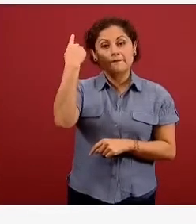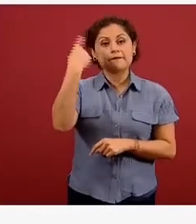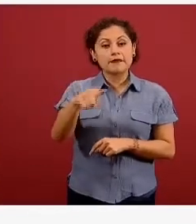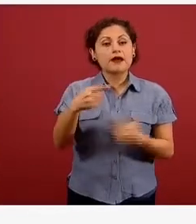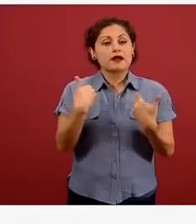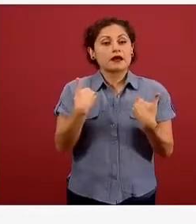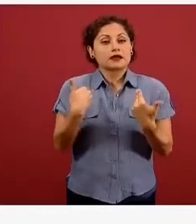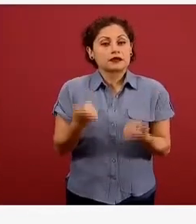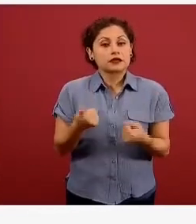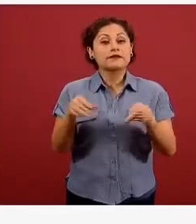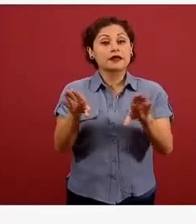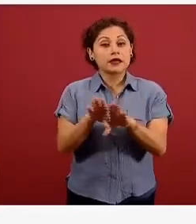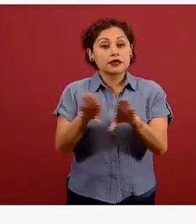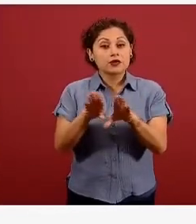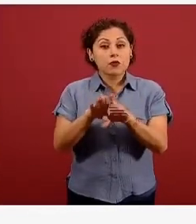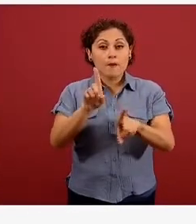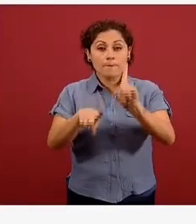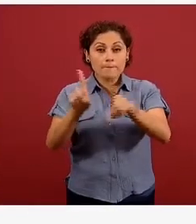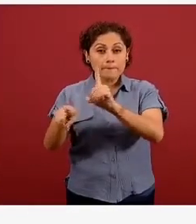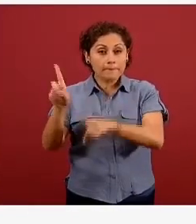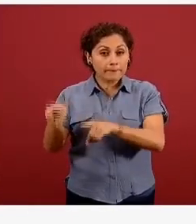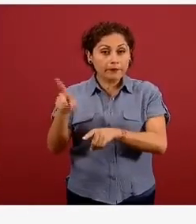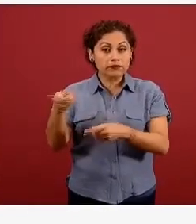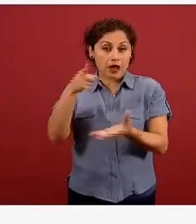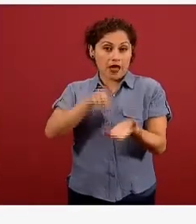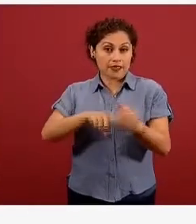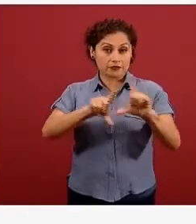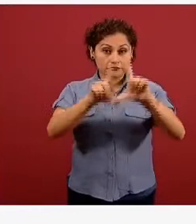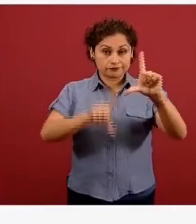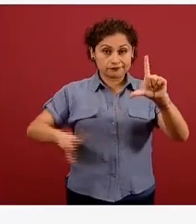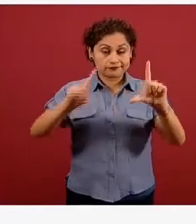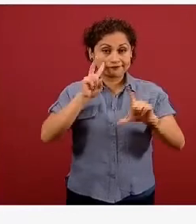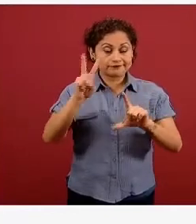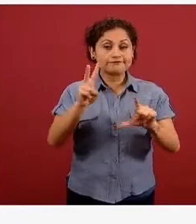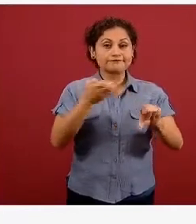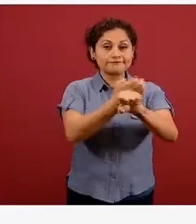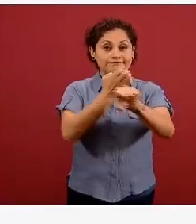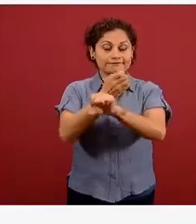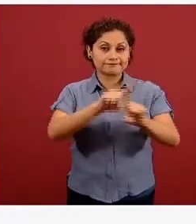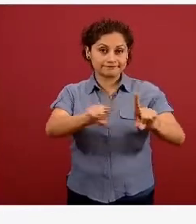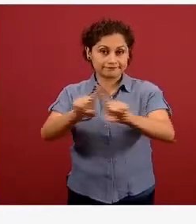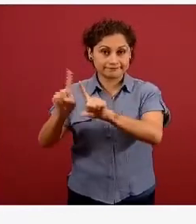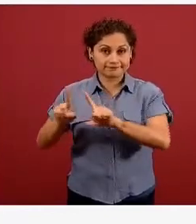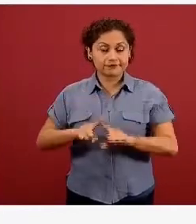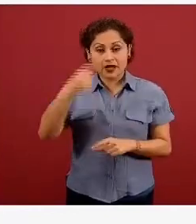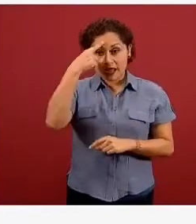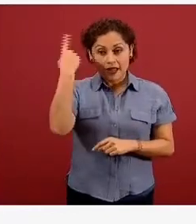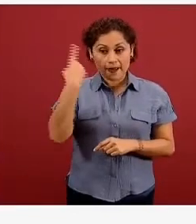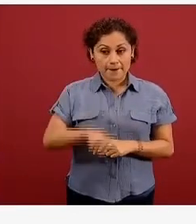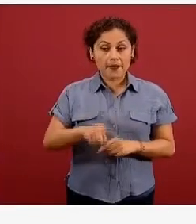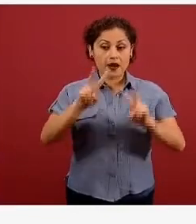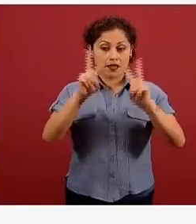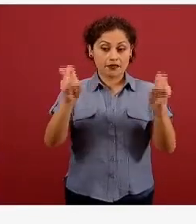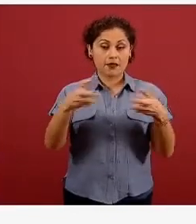la heterogeneidad, es decir, la variabilidad que existe en el territorio nacional para la epidemia.